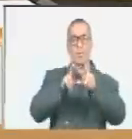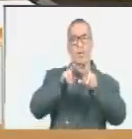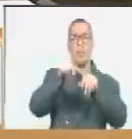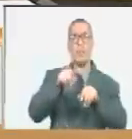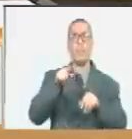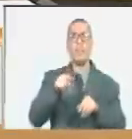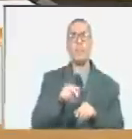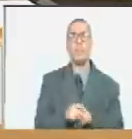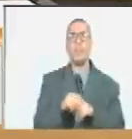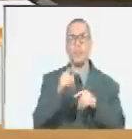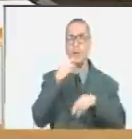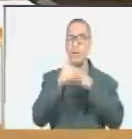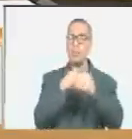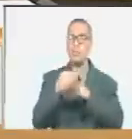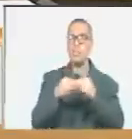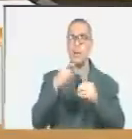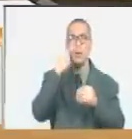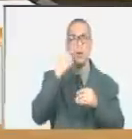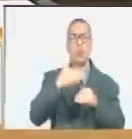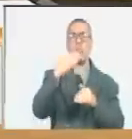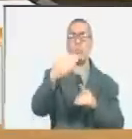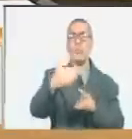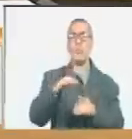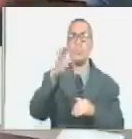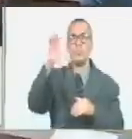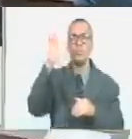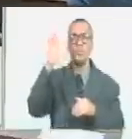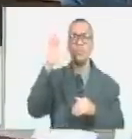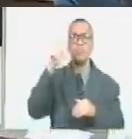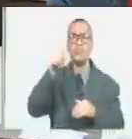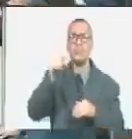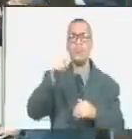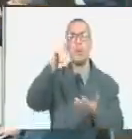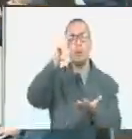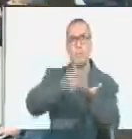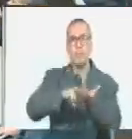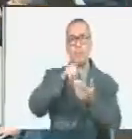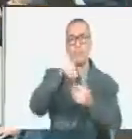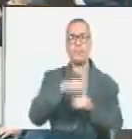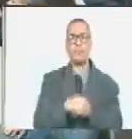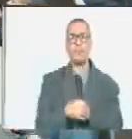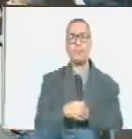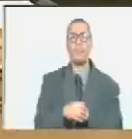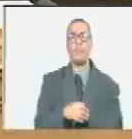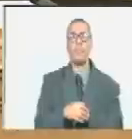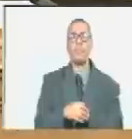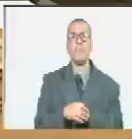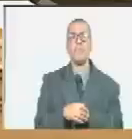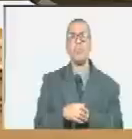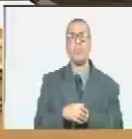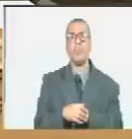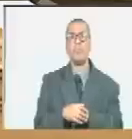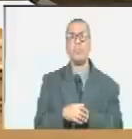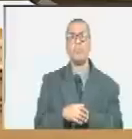Venezuela, sírvanse a manifestarlo con la señal de costumbre. Queda aprobado.